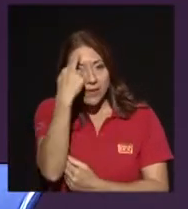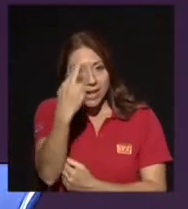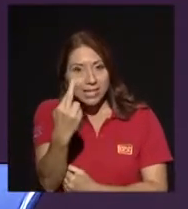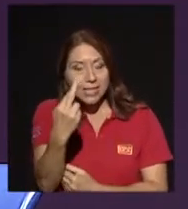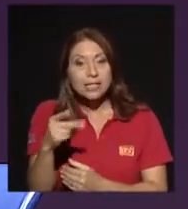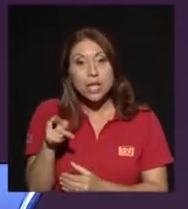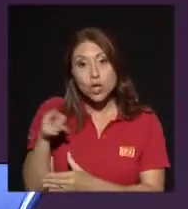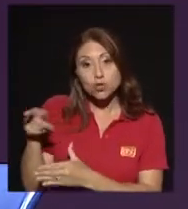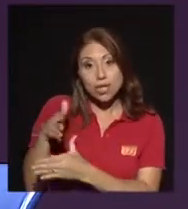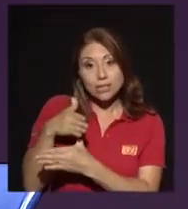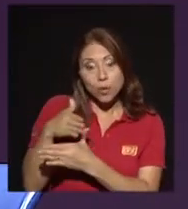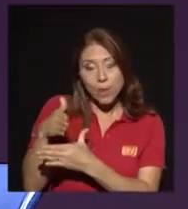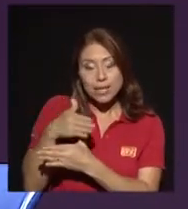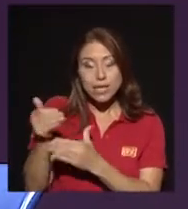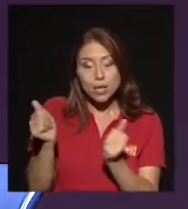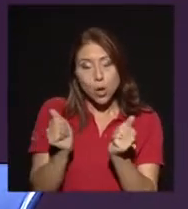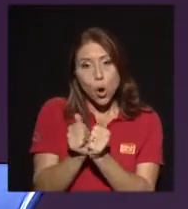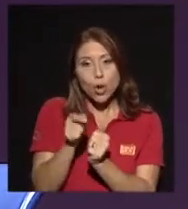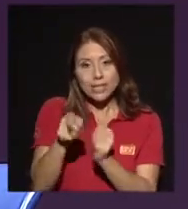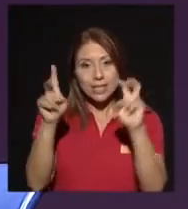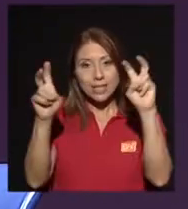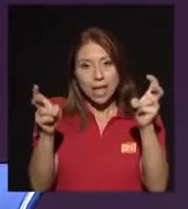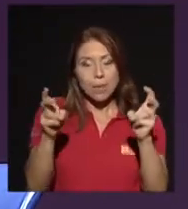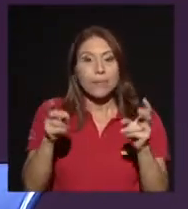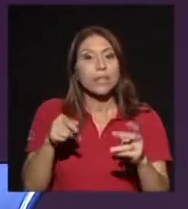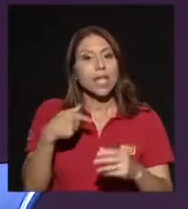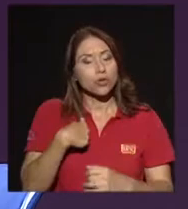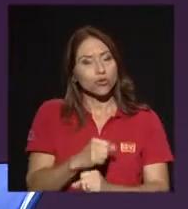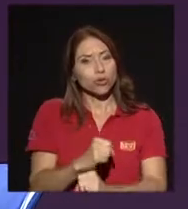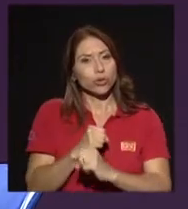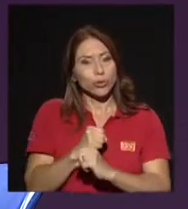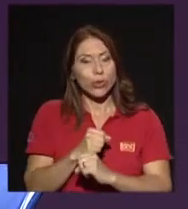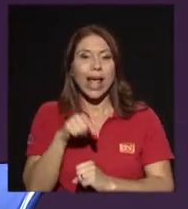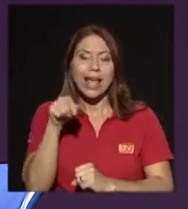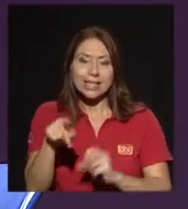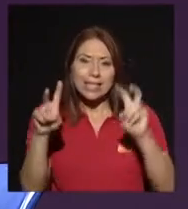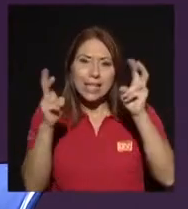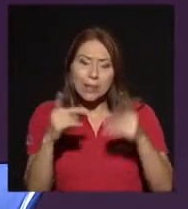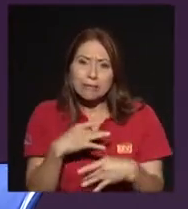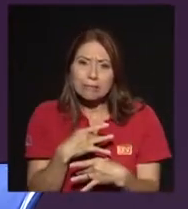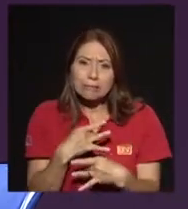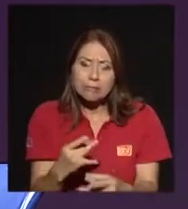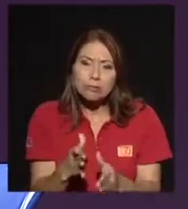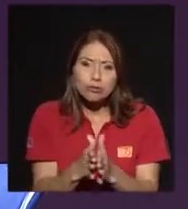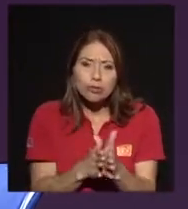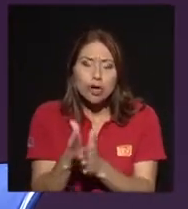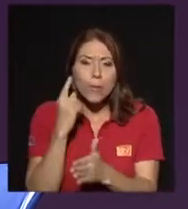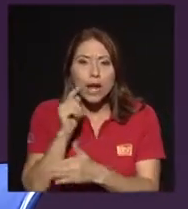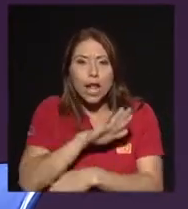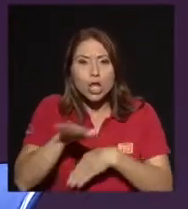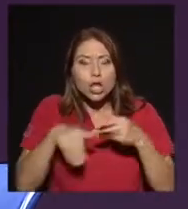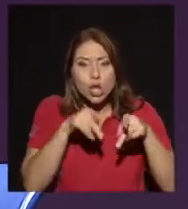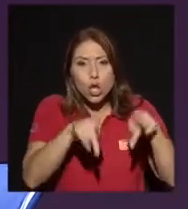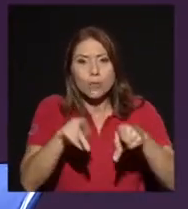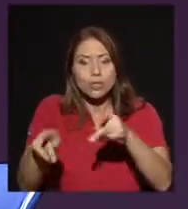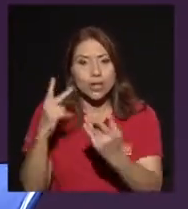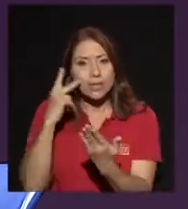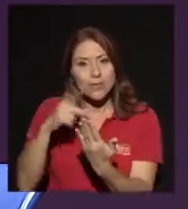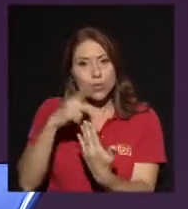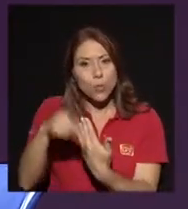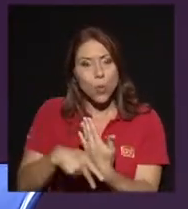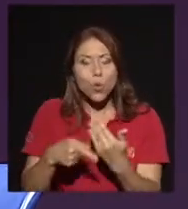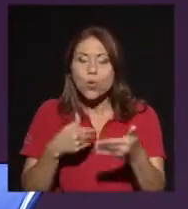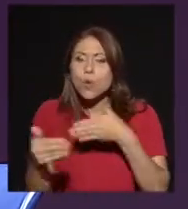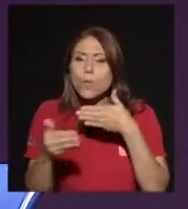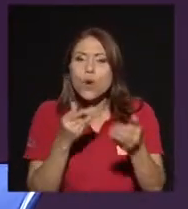saben sobre este tema, que estoy absolutamente segura que es de gran interés para todas las personas que nos están viendo. No